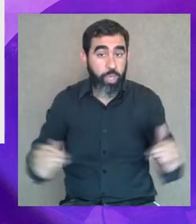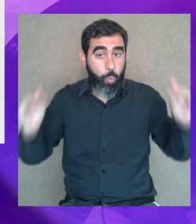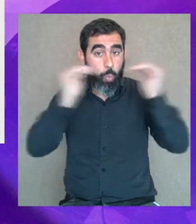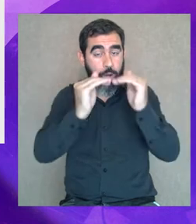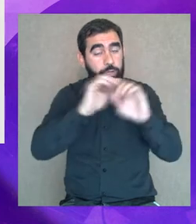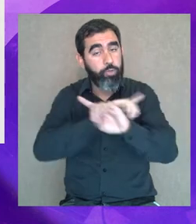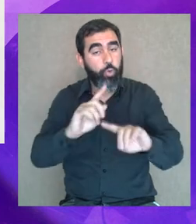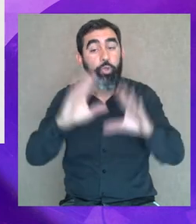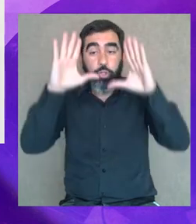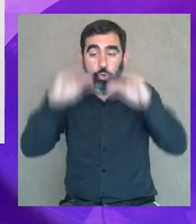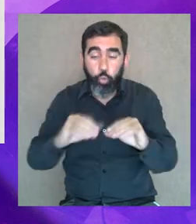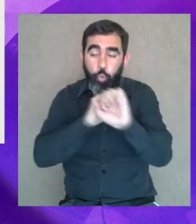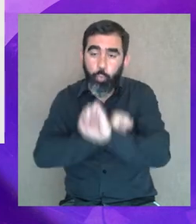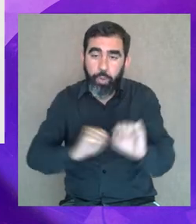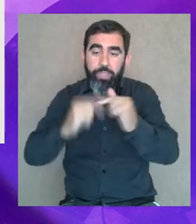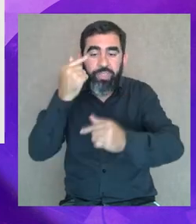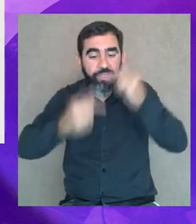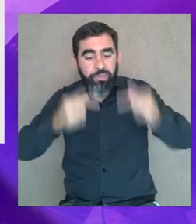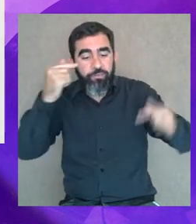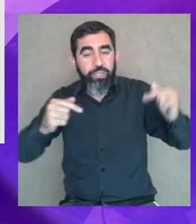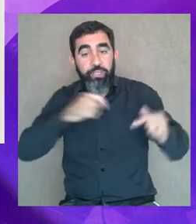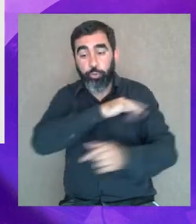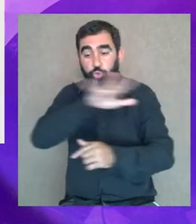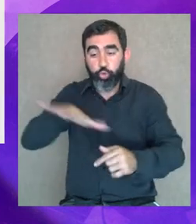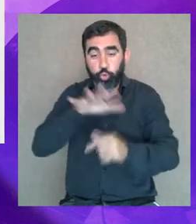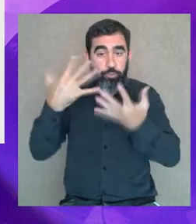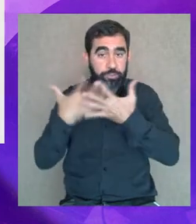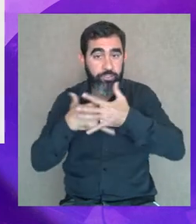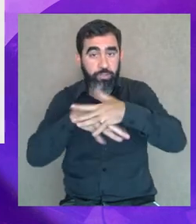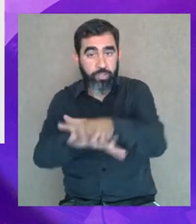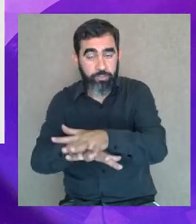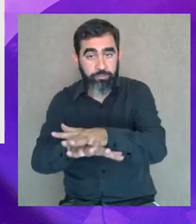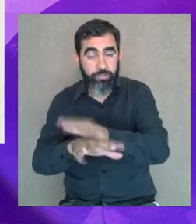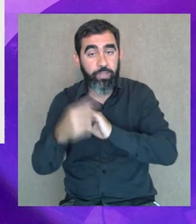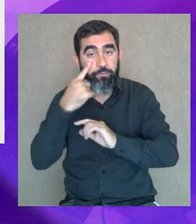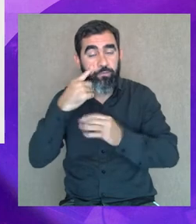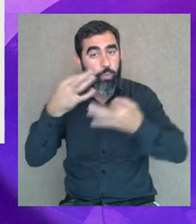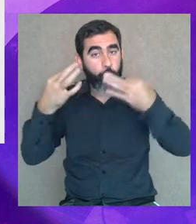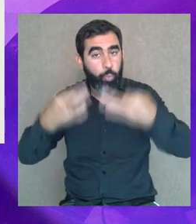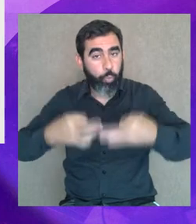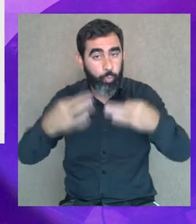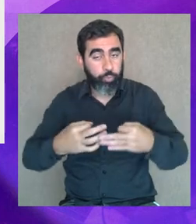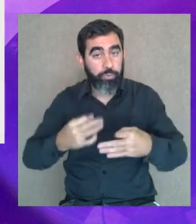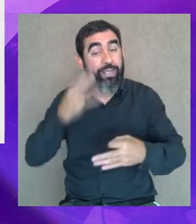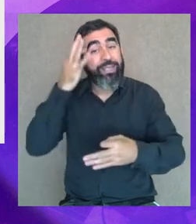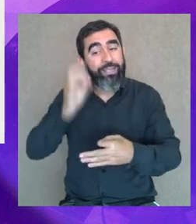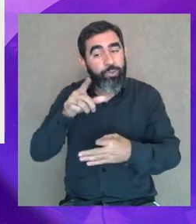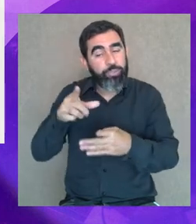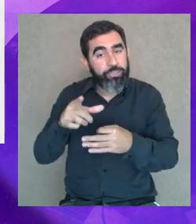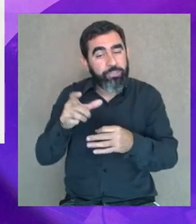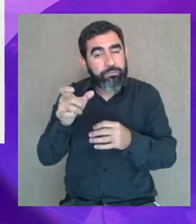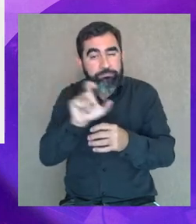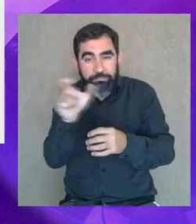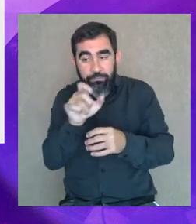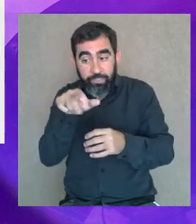iguales sino que todos podamos ser distintos en una sociedad y en una convivencia justa y creo que es ese